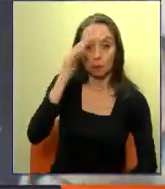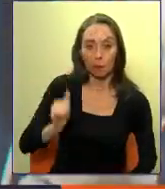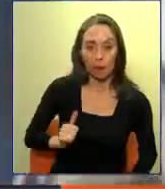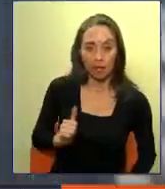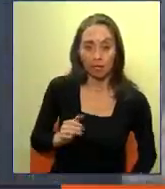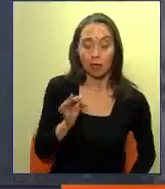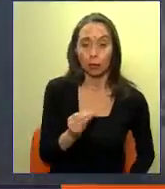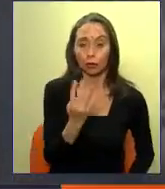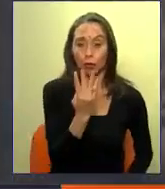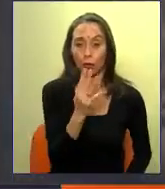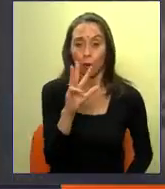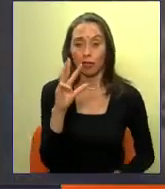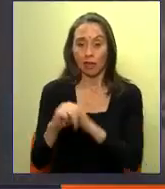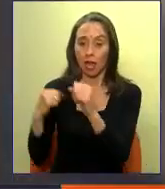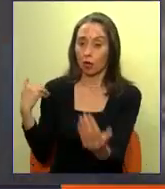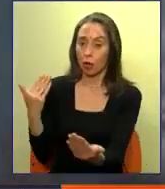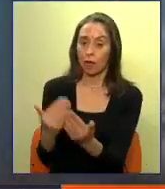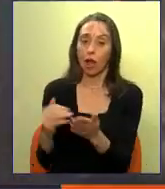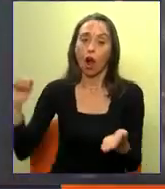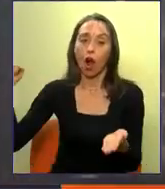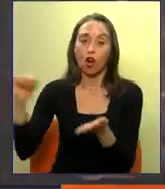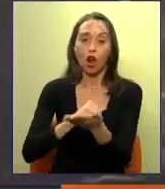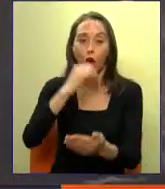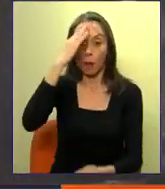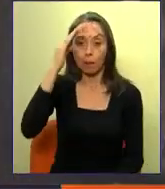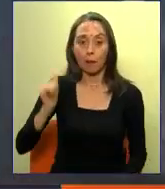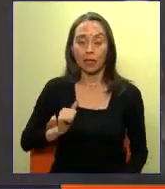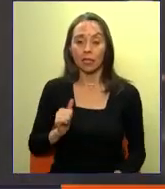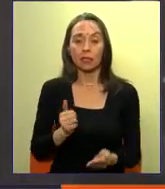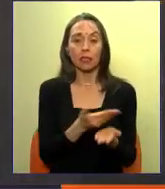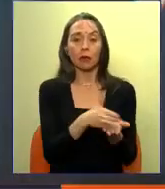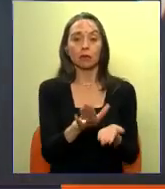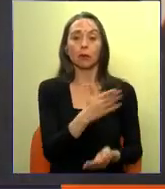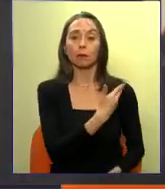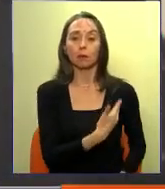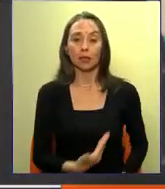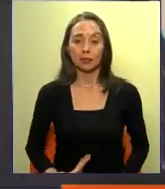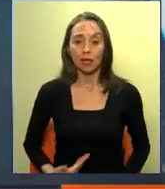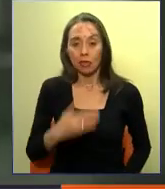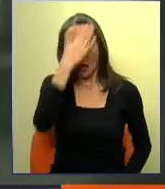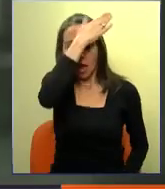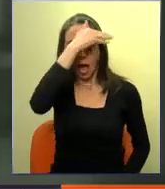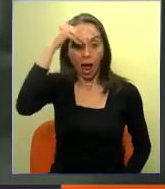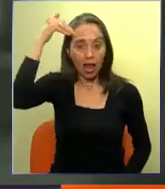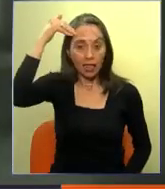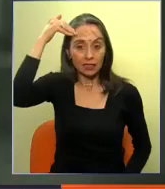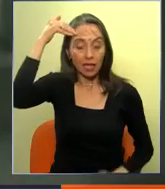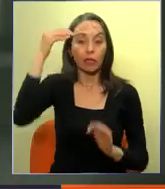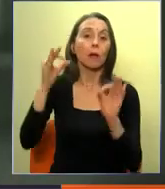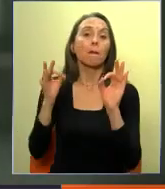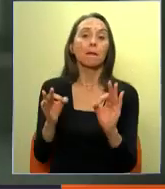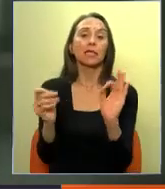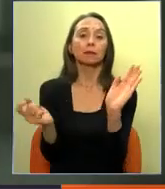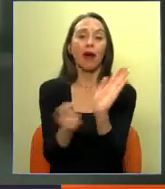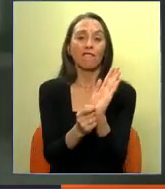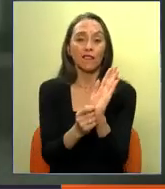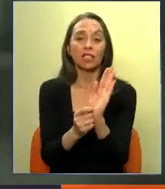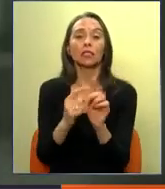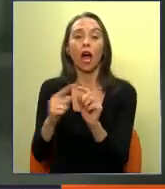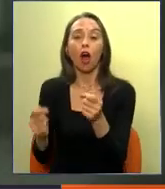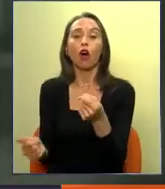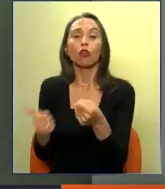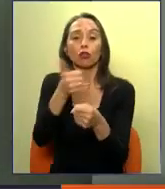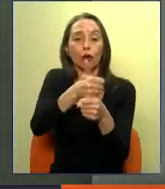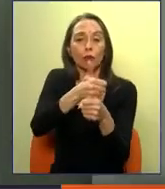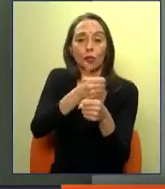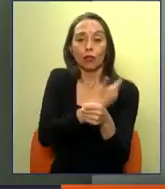Exactamente 49 años después de que un golpe militar derrocara al presidente Arturo Alessandri, en la misma fecha otro derribaba al gobierno